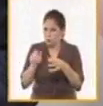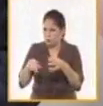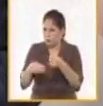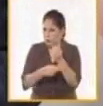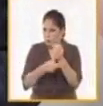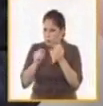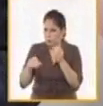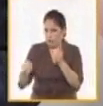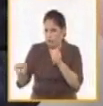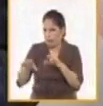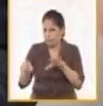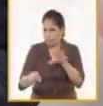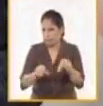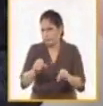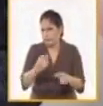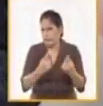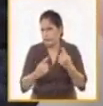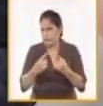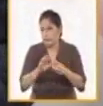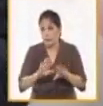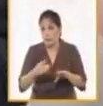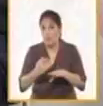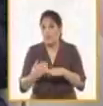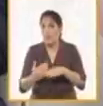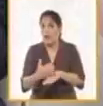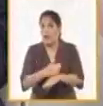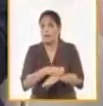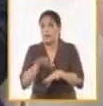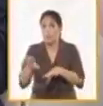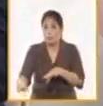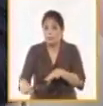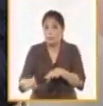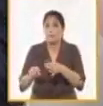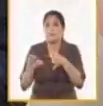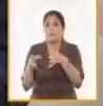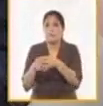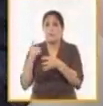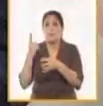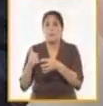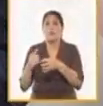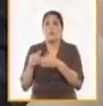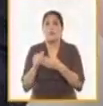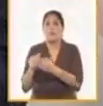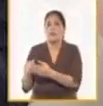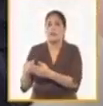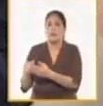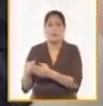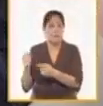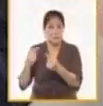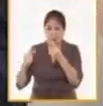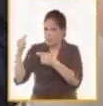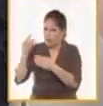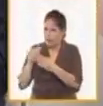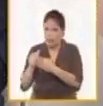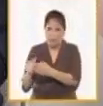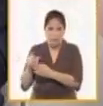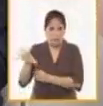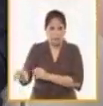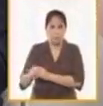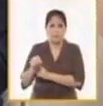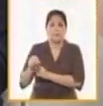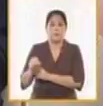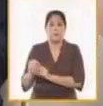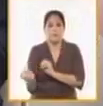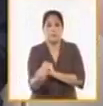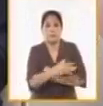grupo importante de personas, días antes se capturó a otro y se capturó a uno de los líderes fundamentales. Y resulta que uno de los